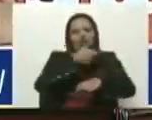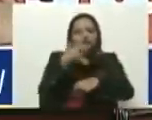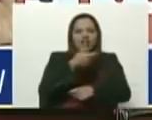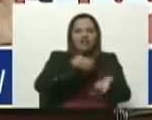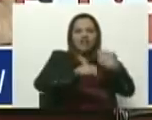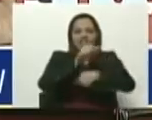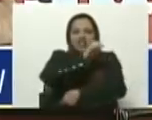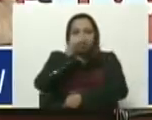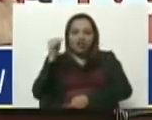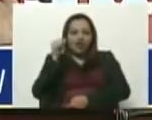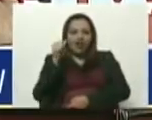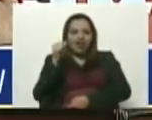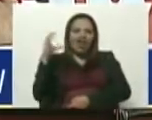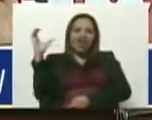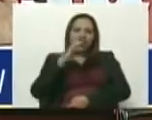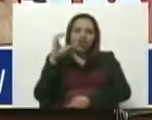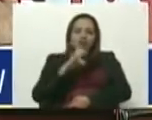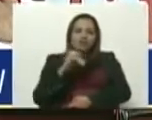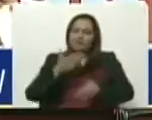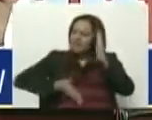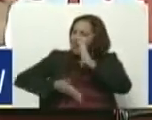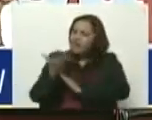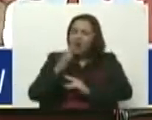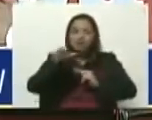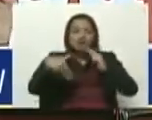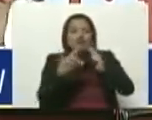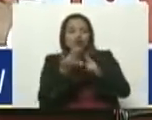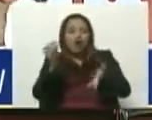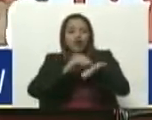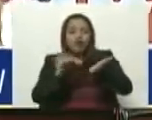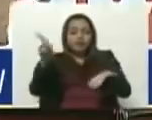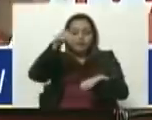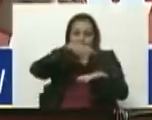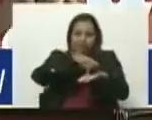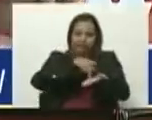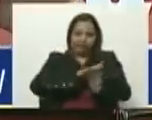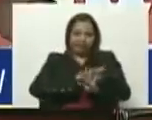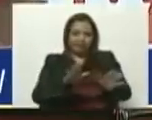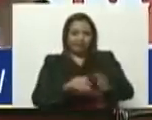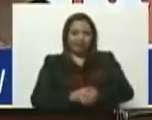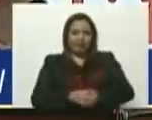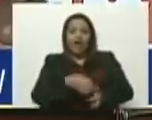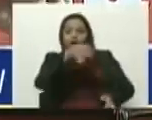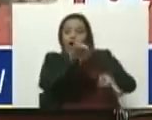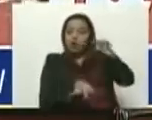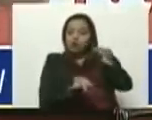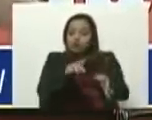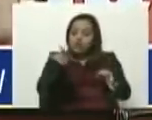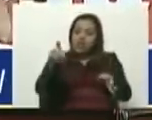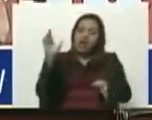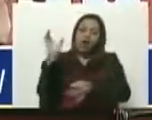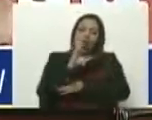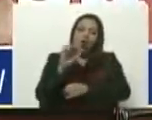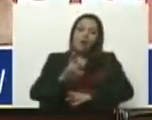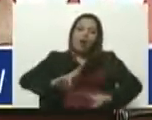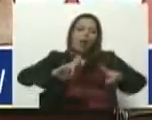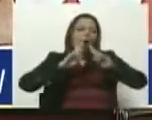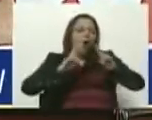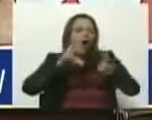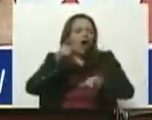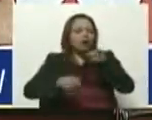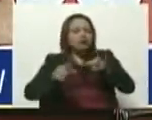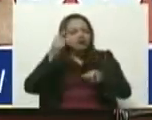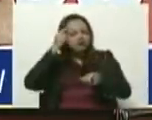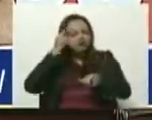se va para no volver nunca más y que la justicia de colombia algún día se encargue